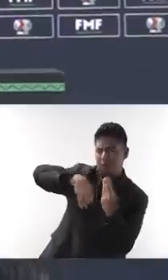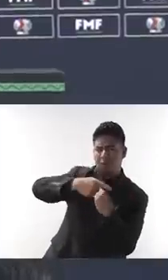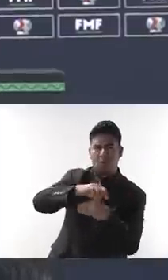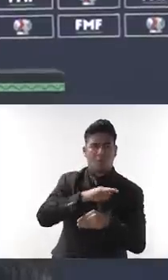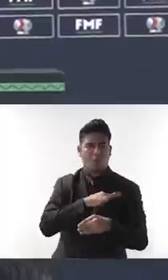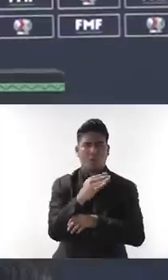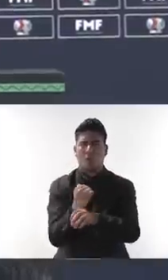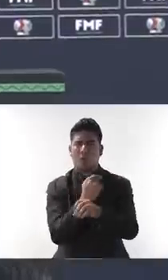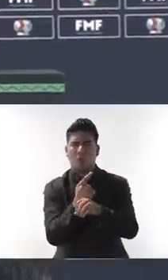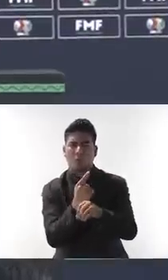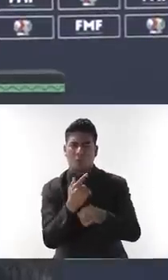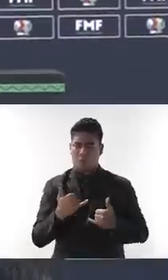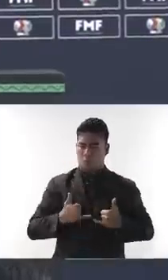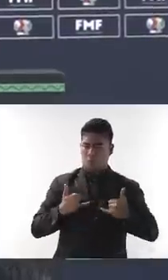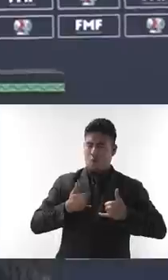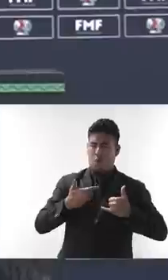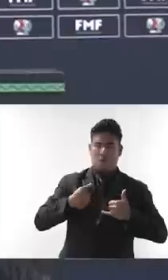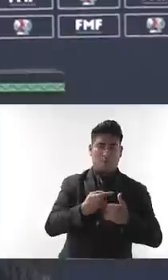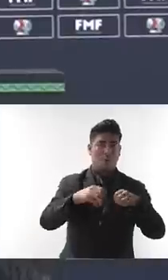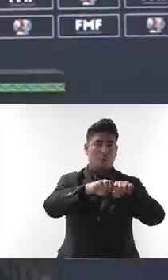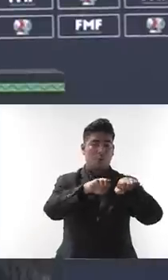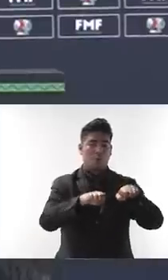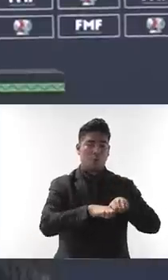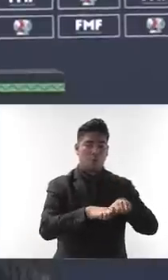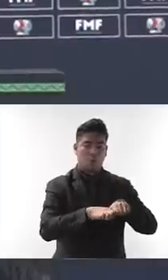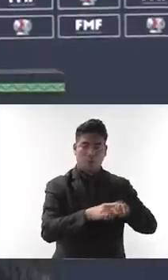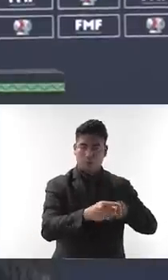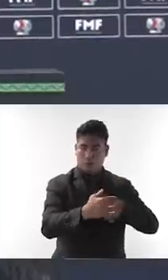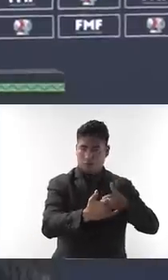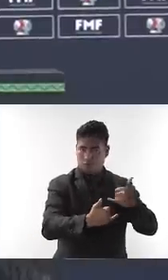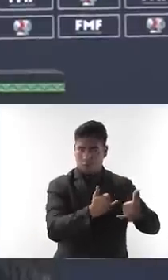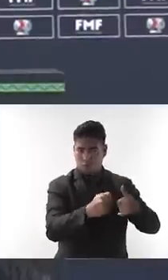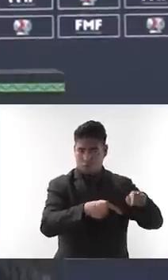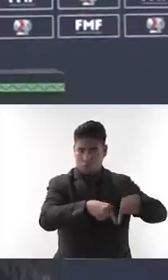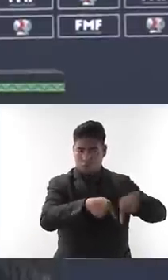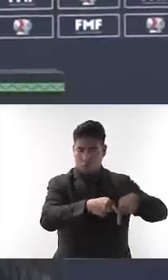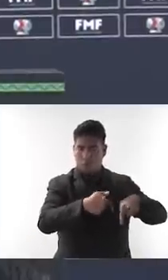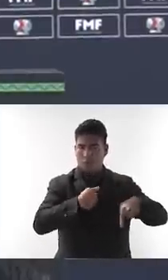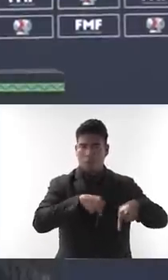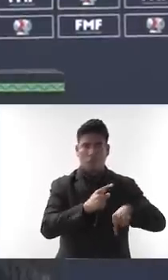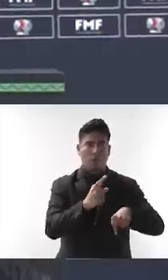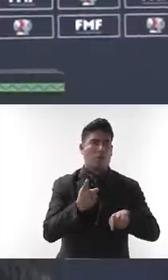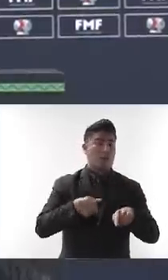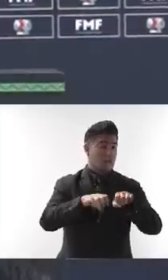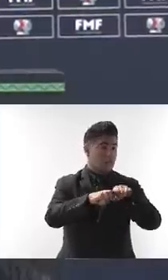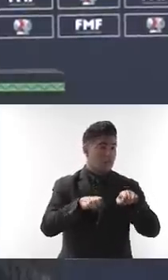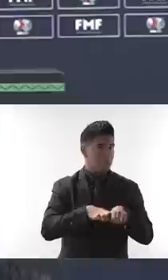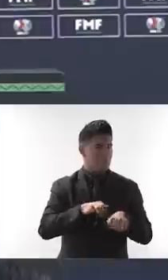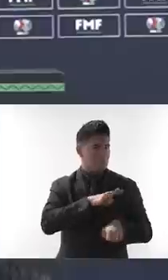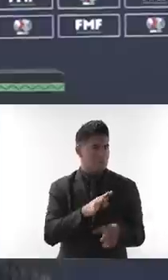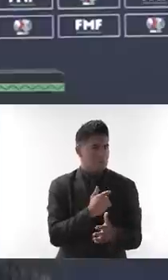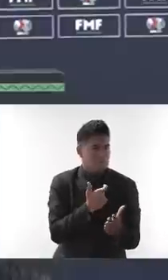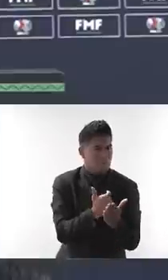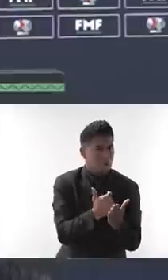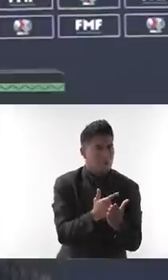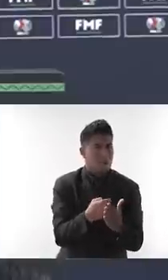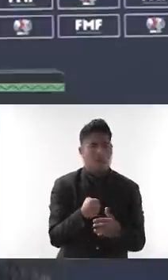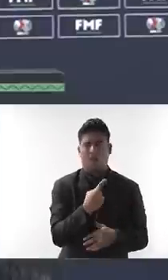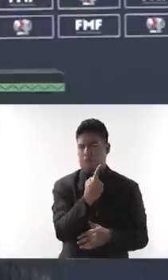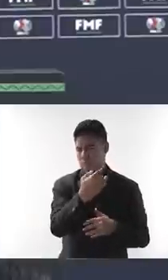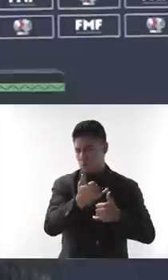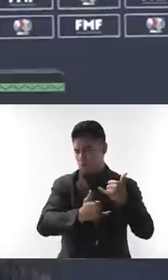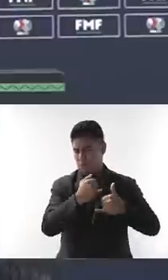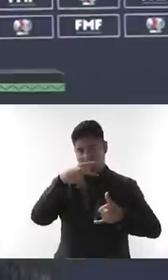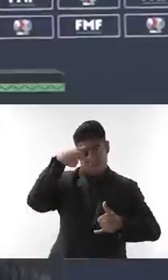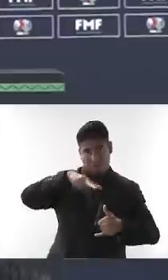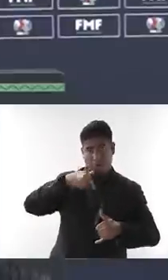cuánto quiere vender un club a uno de sus jugadores de cantera, o cuánto puede pagar en un salario para que un mexicano decida,